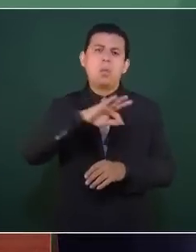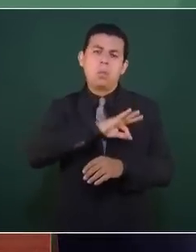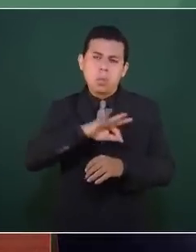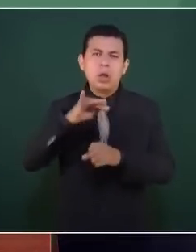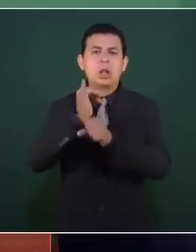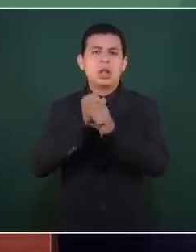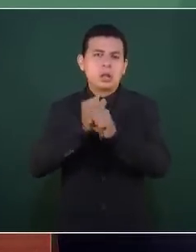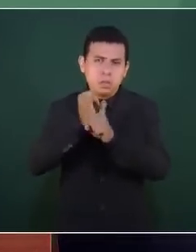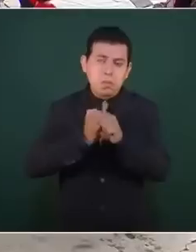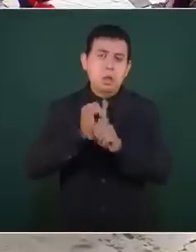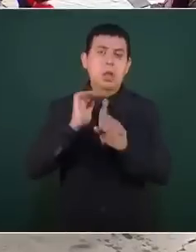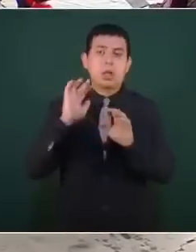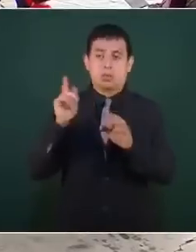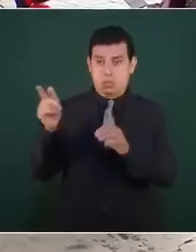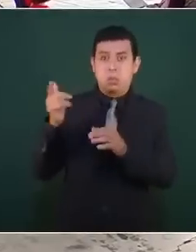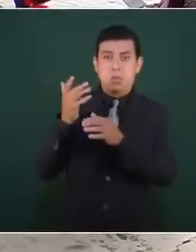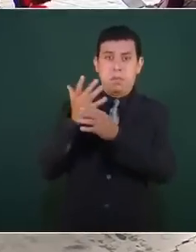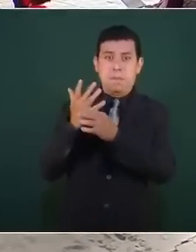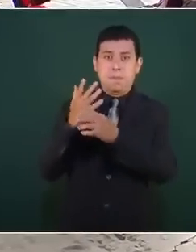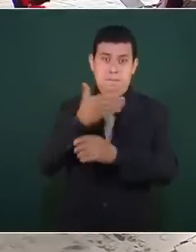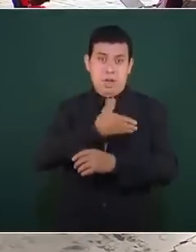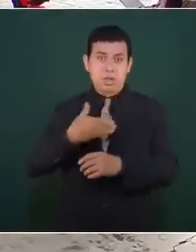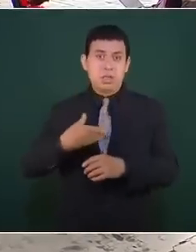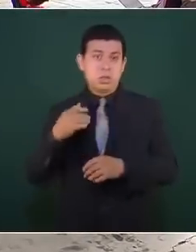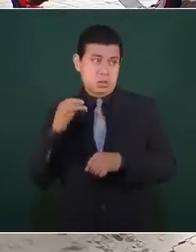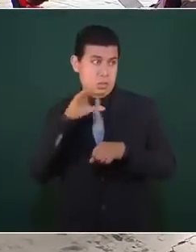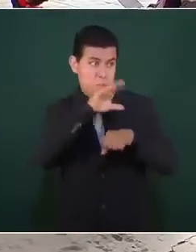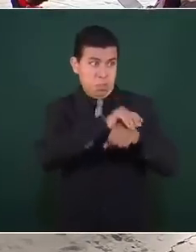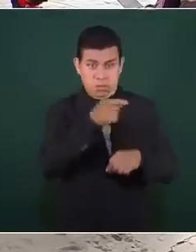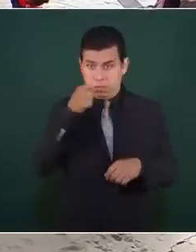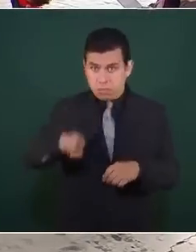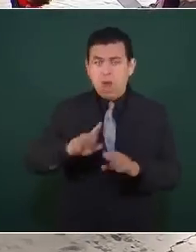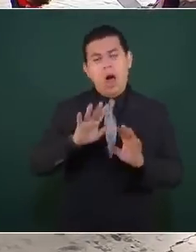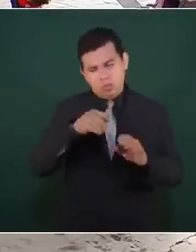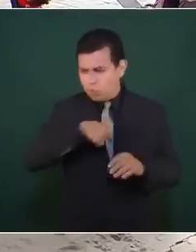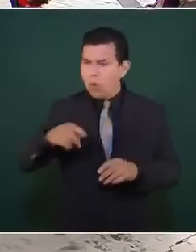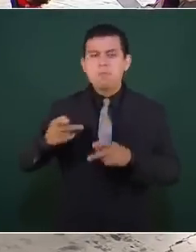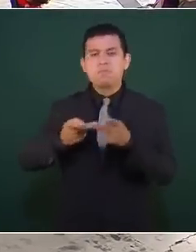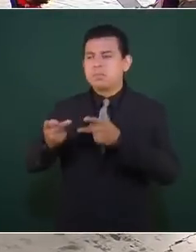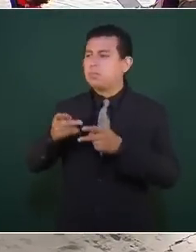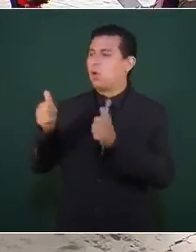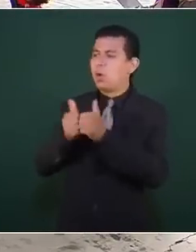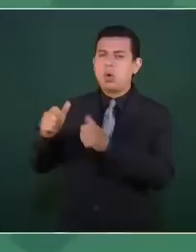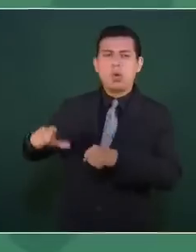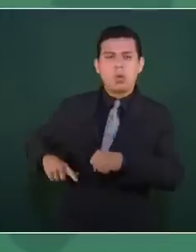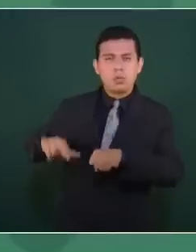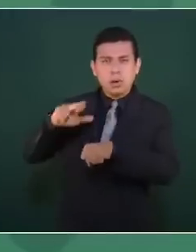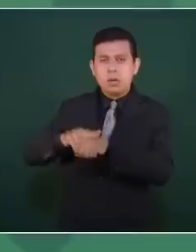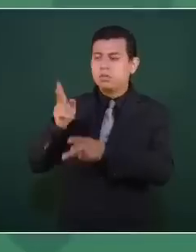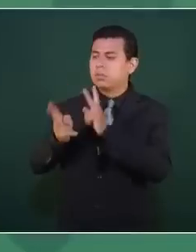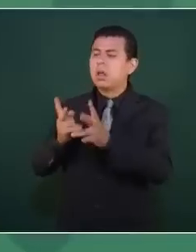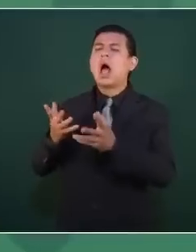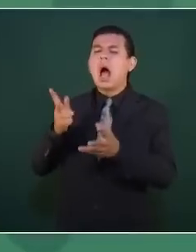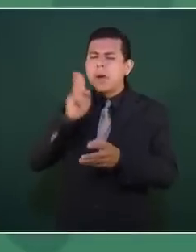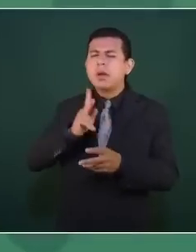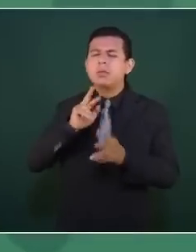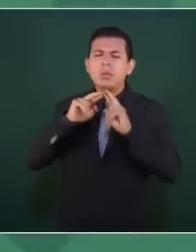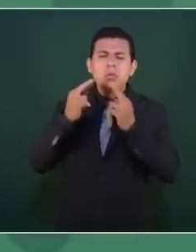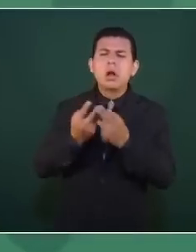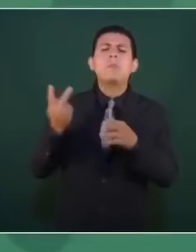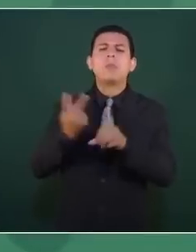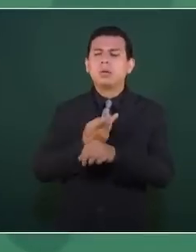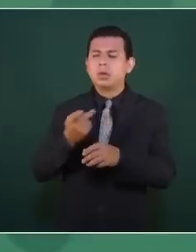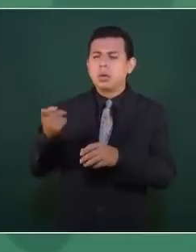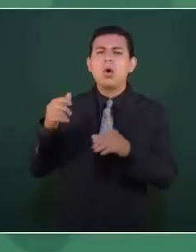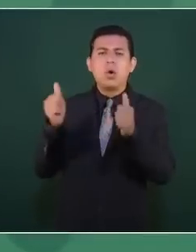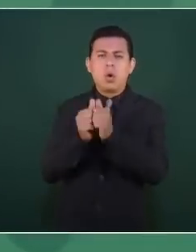así lo instruye el presidente, lo podríamos estar haciendo en una reunión especial con la